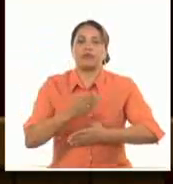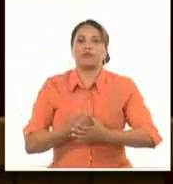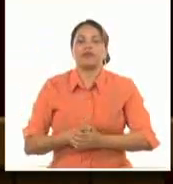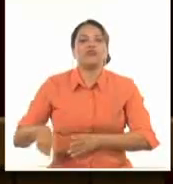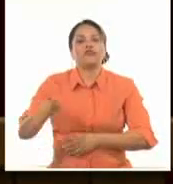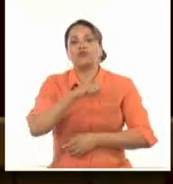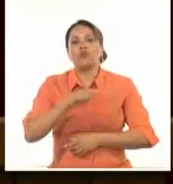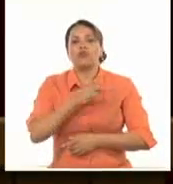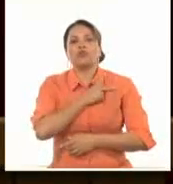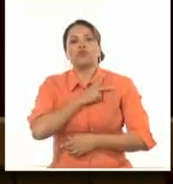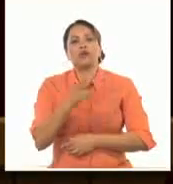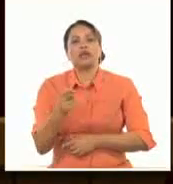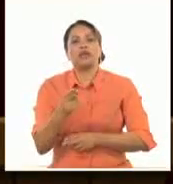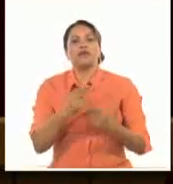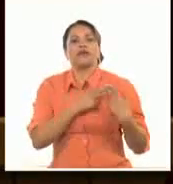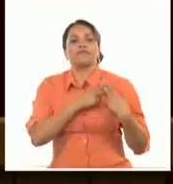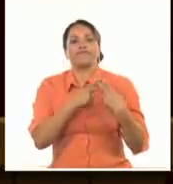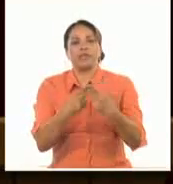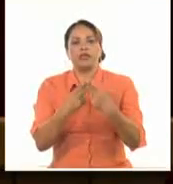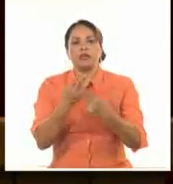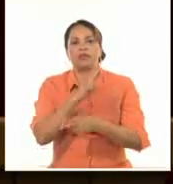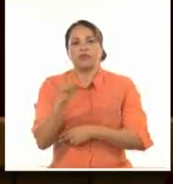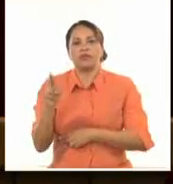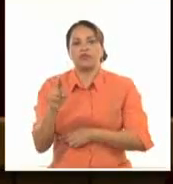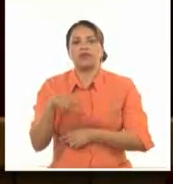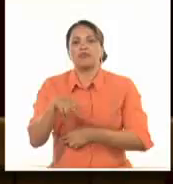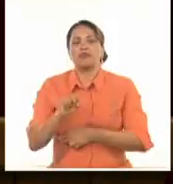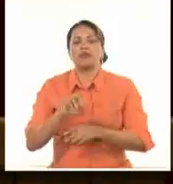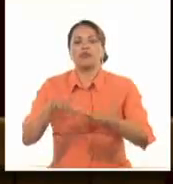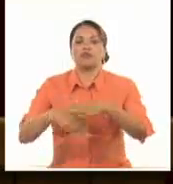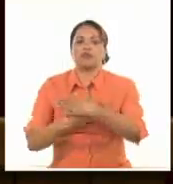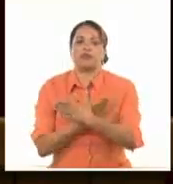son también nuestros héroes y nuestros nuevos símbolos.